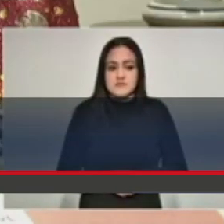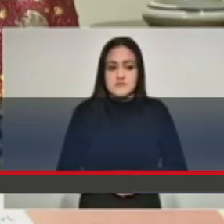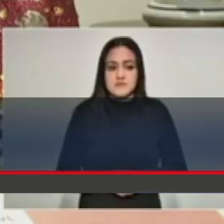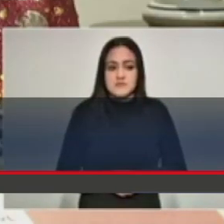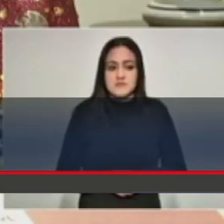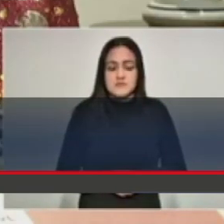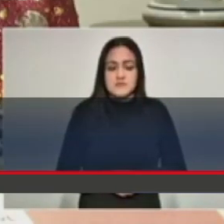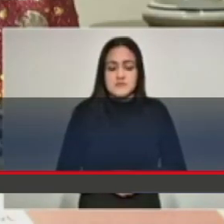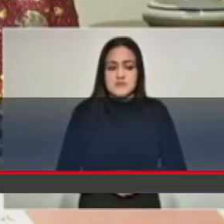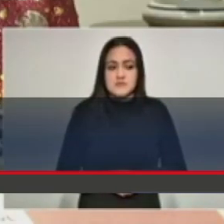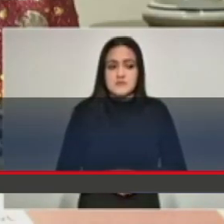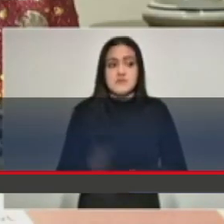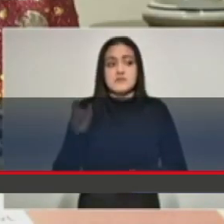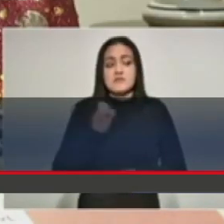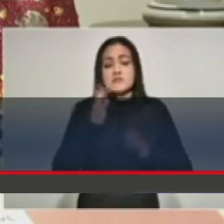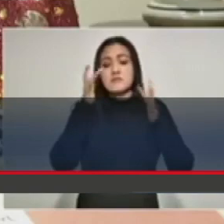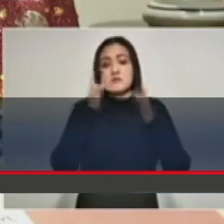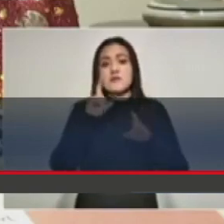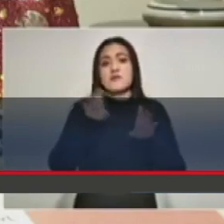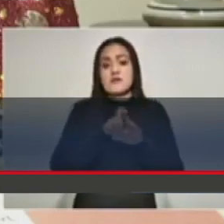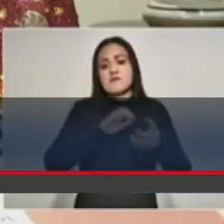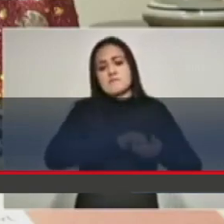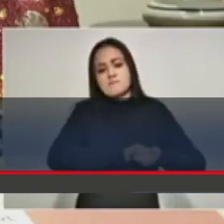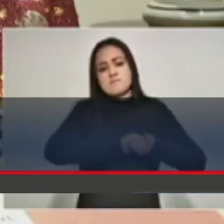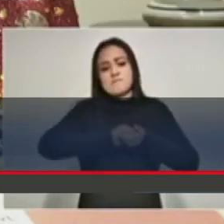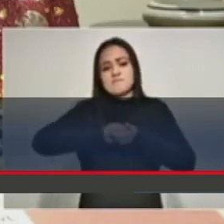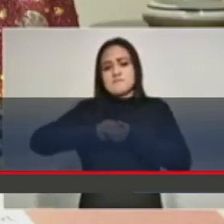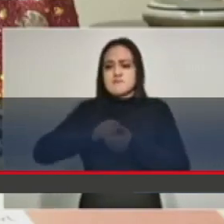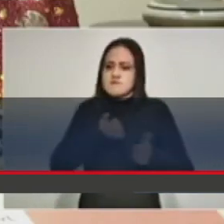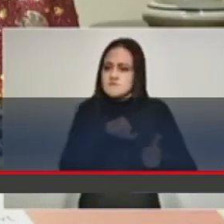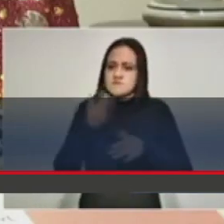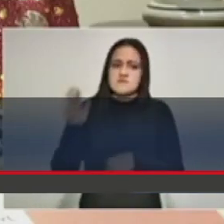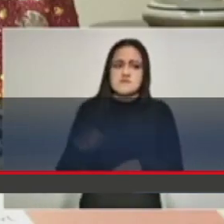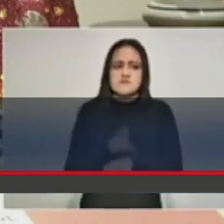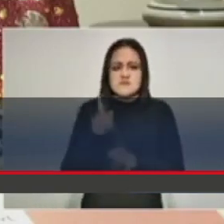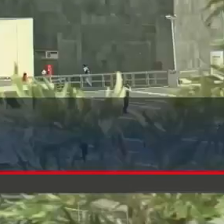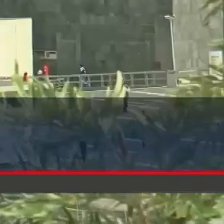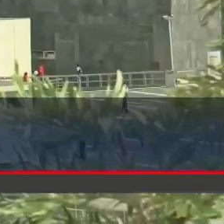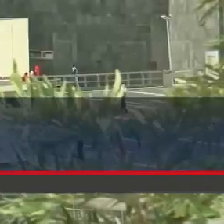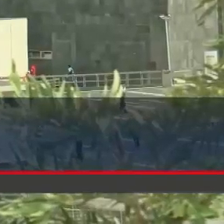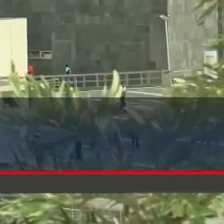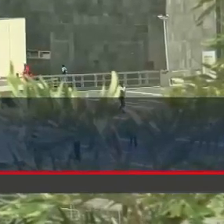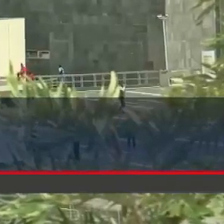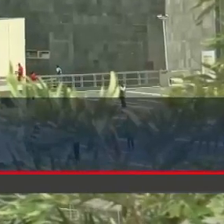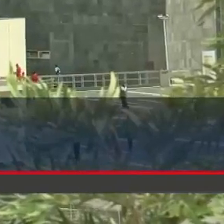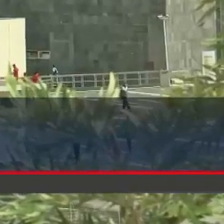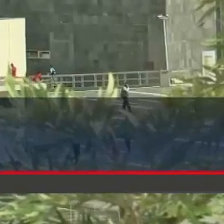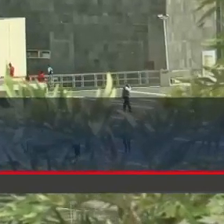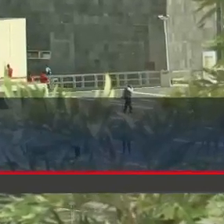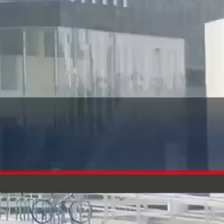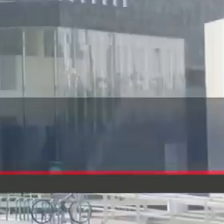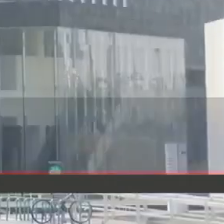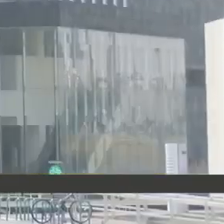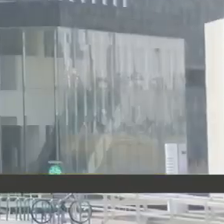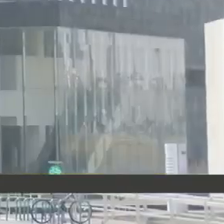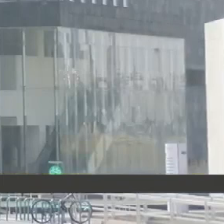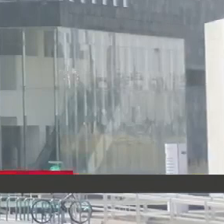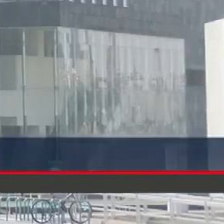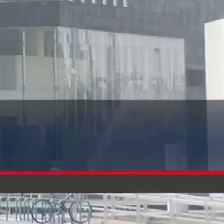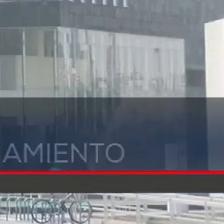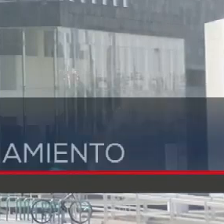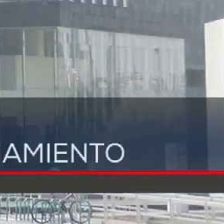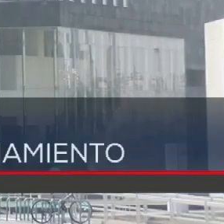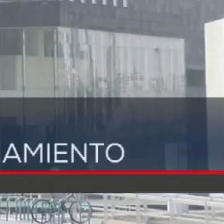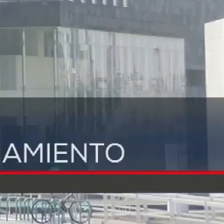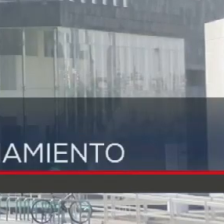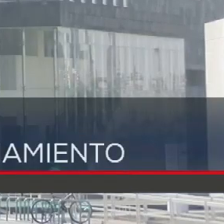Abandonados y se sacaron con grúa porque ya no sabía ni de quién eran. Informó que después de que se tomaron cartas en el asunto, se